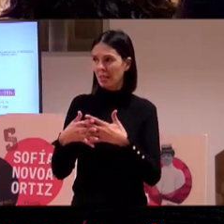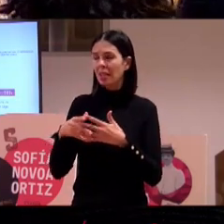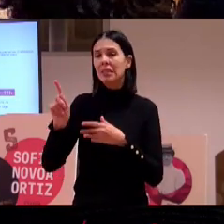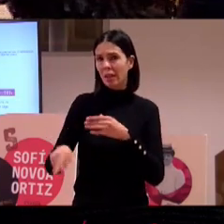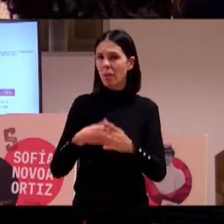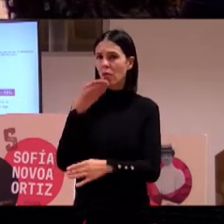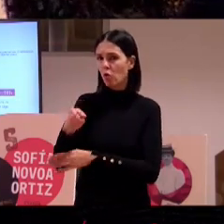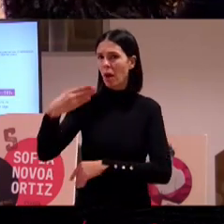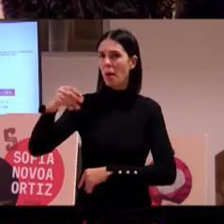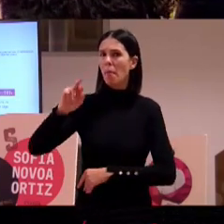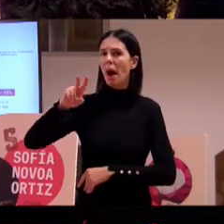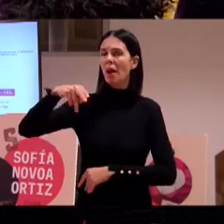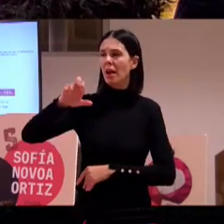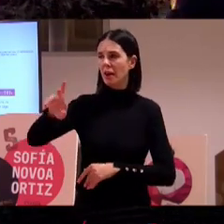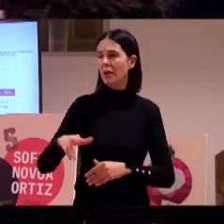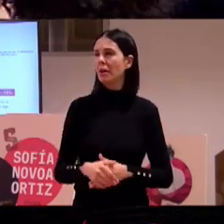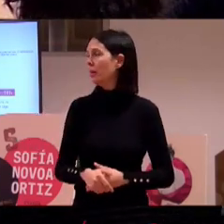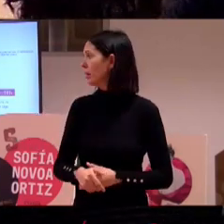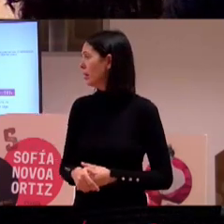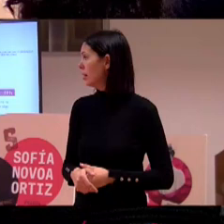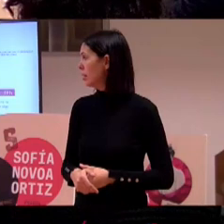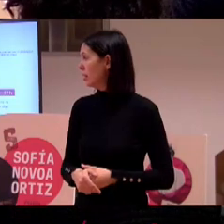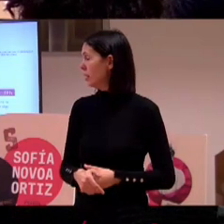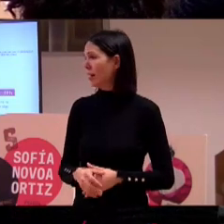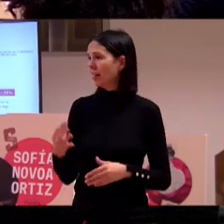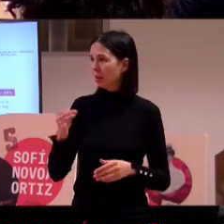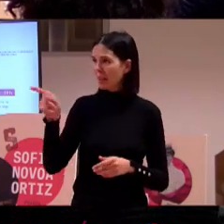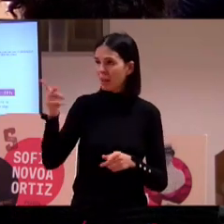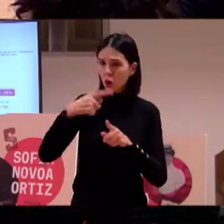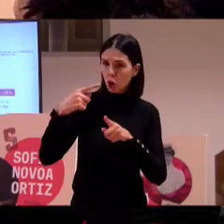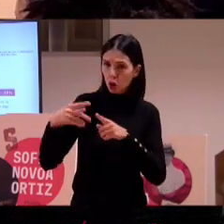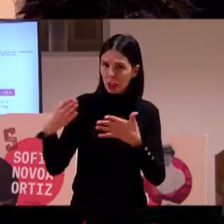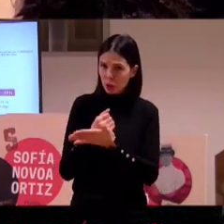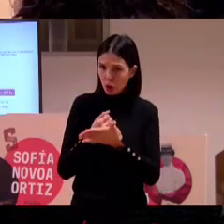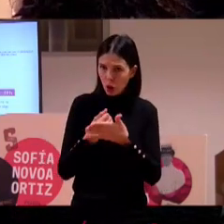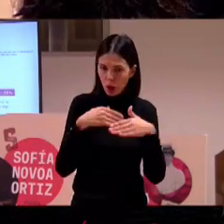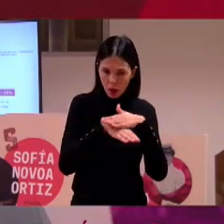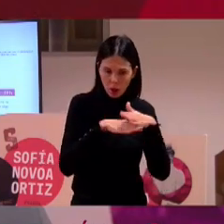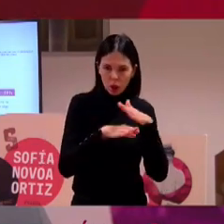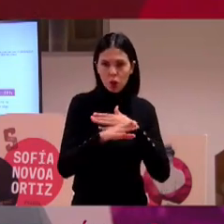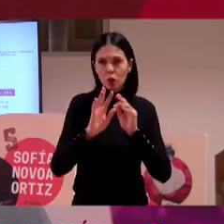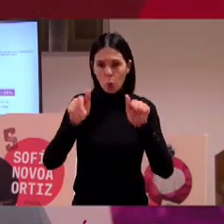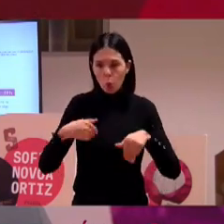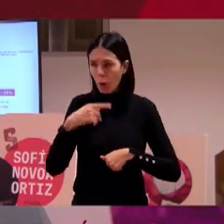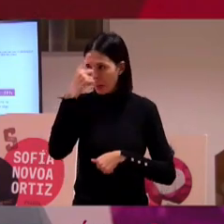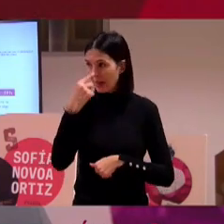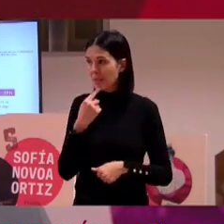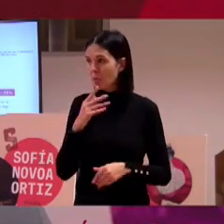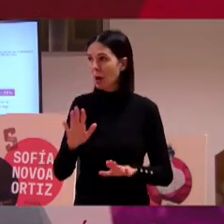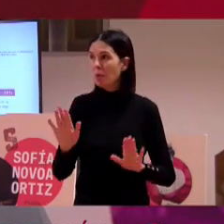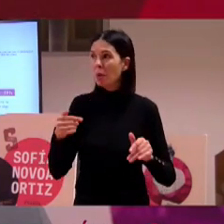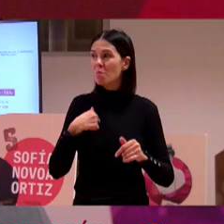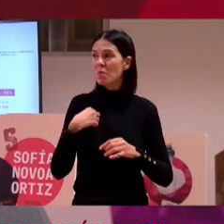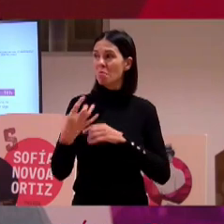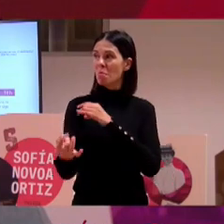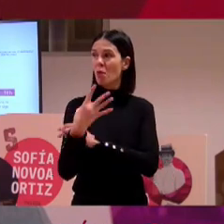también fue a Barnard. Vas bueno. A tener que guardar todas esas cosas para cuando yo vuelva de Lisboa, pero, ¿eh? Creo que sí. Me mandaron una